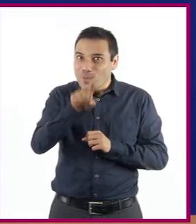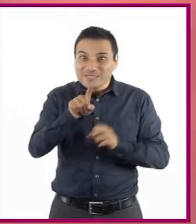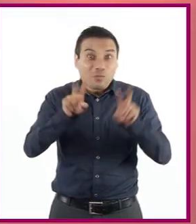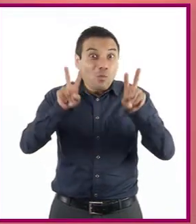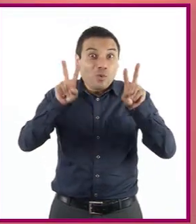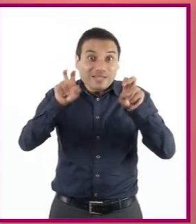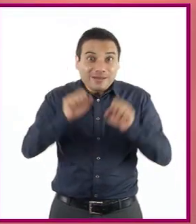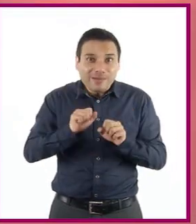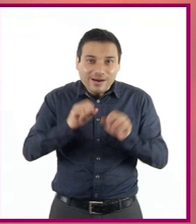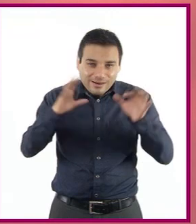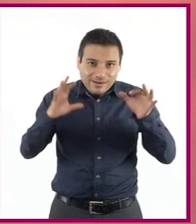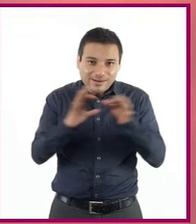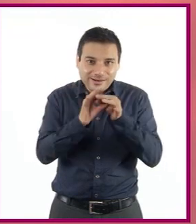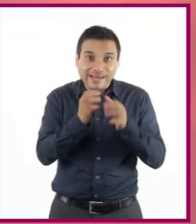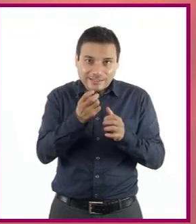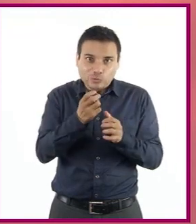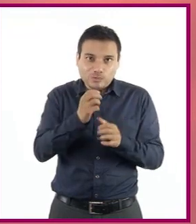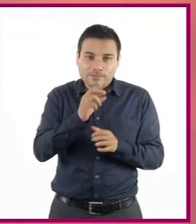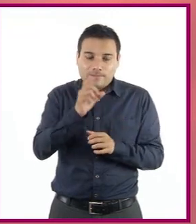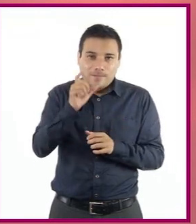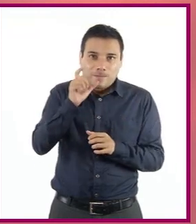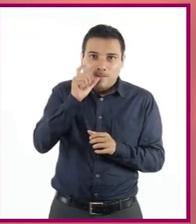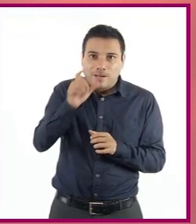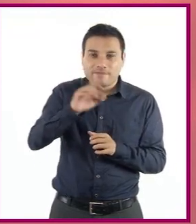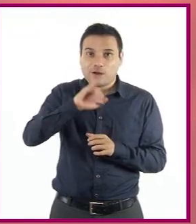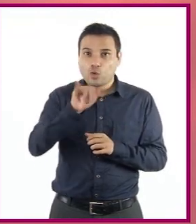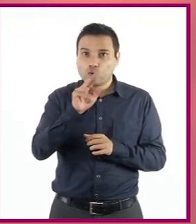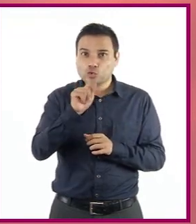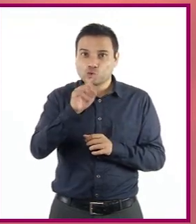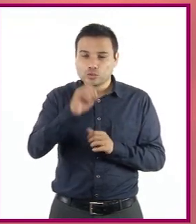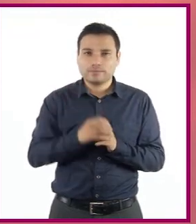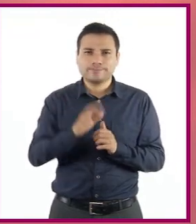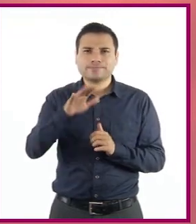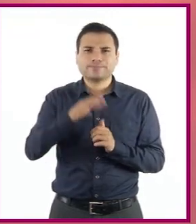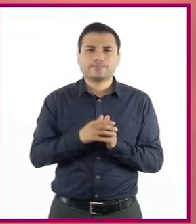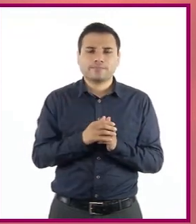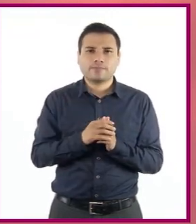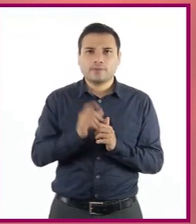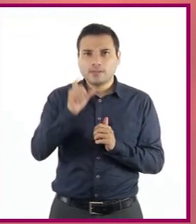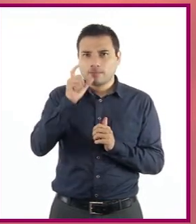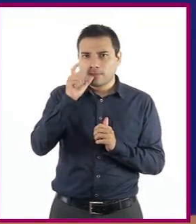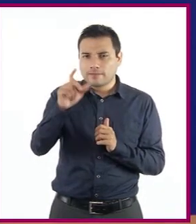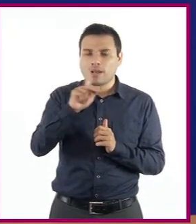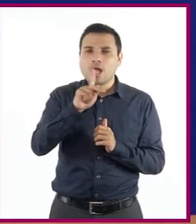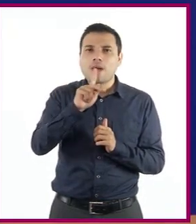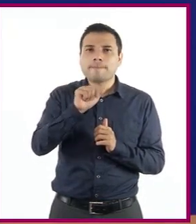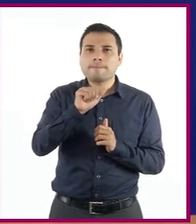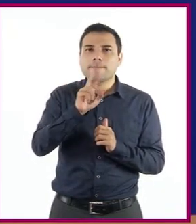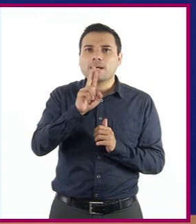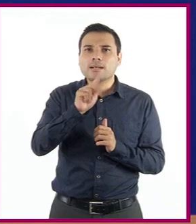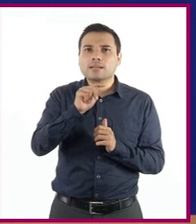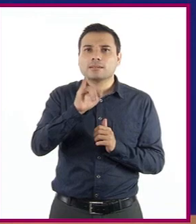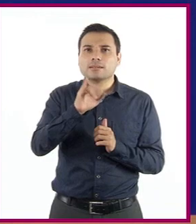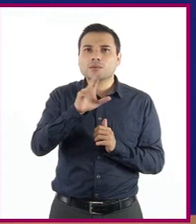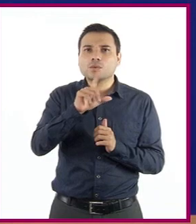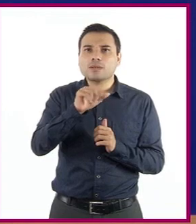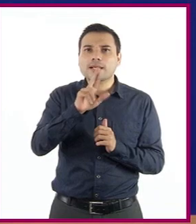mismo. Muy bien. ¿Y qué me dices del particularmente?